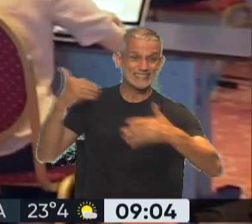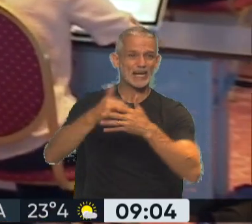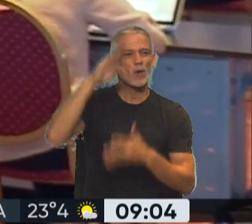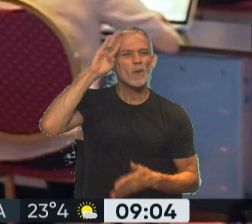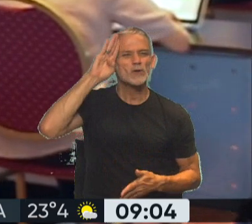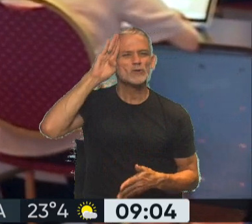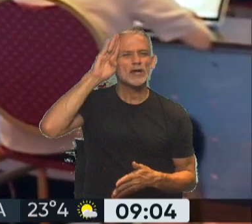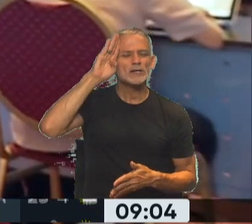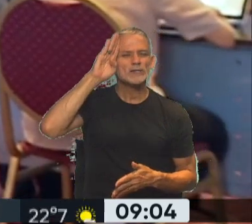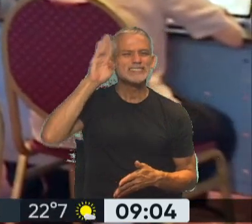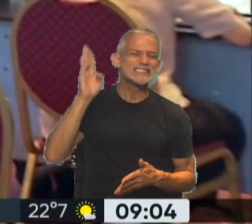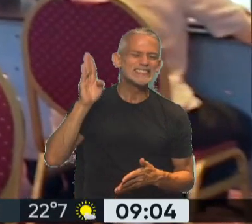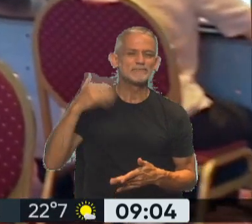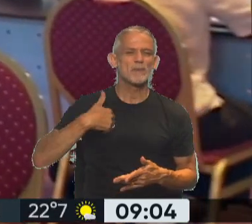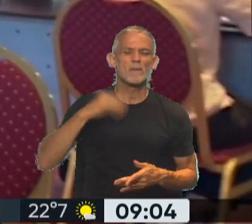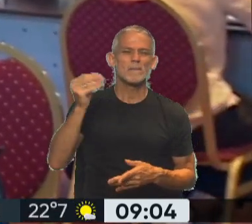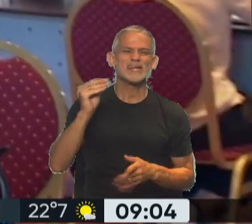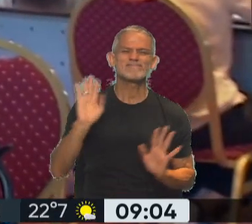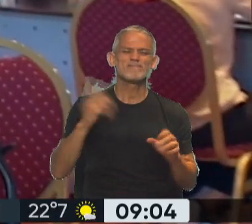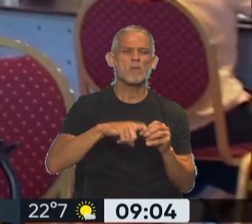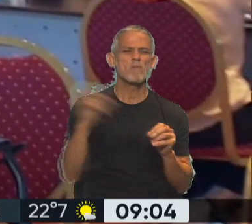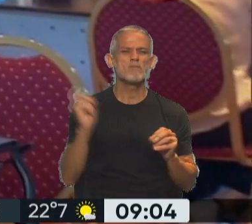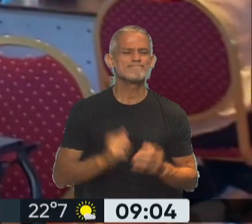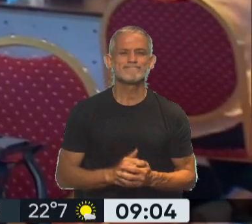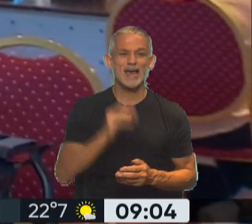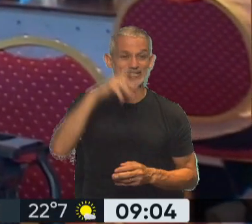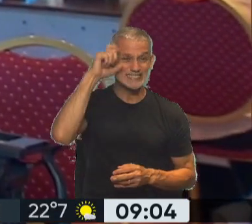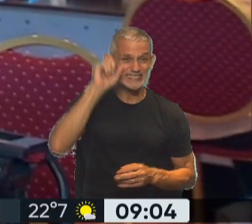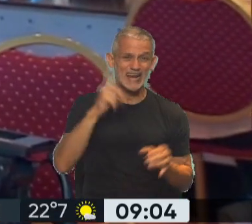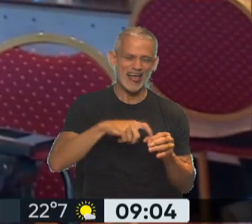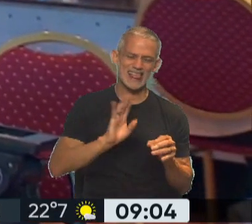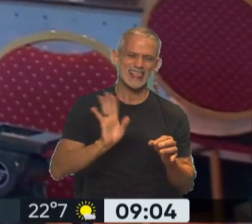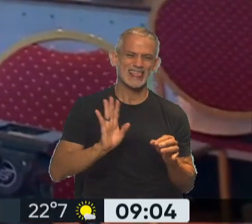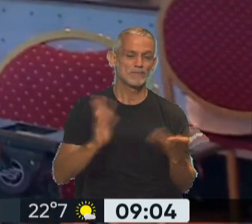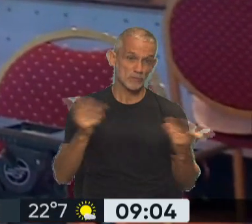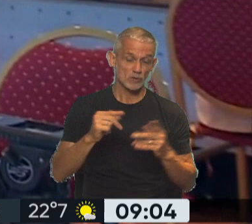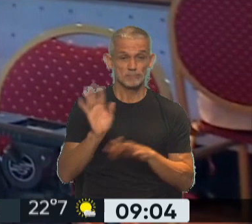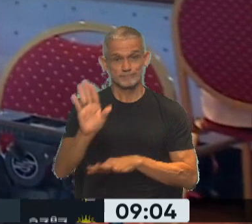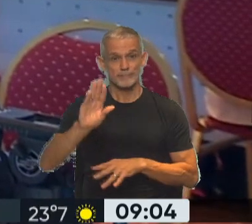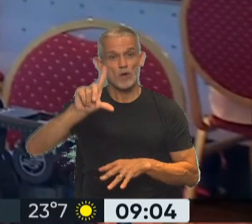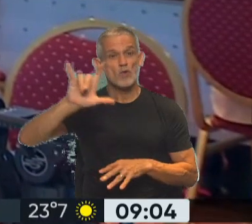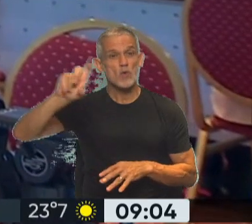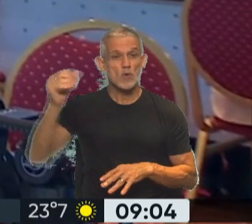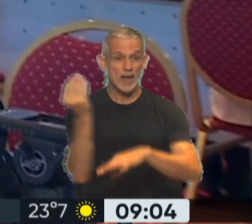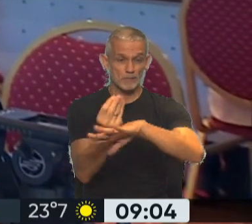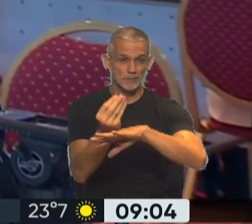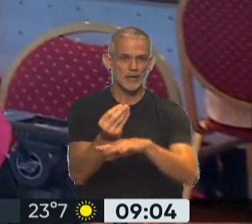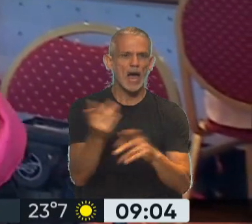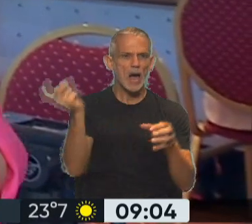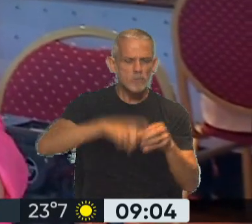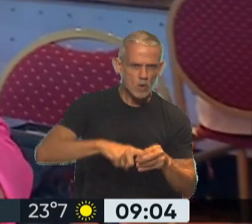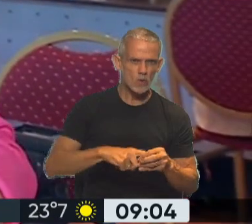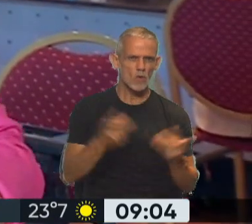dispuesto que este país dejara de ser parte de la celac y es por eso que con la llegada del gobierno de Lula da Silva la celac